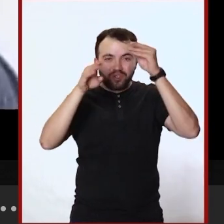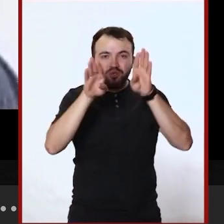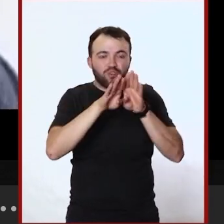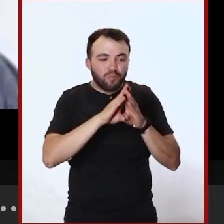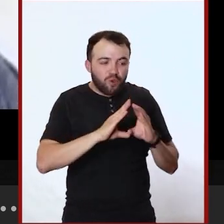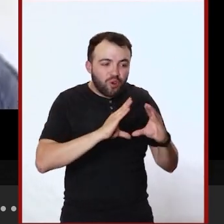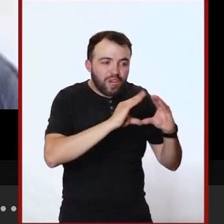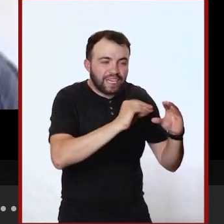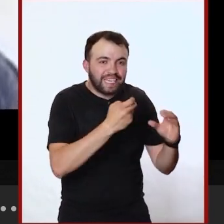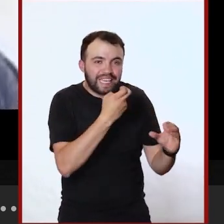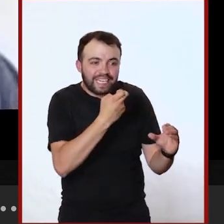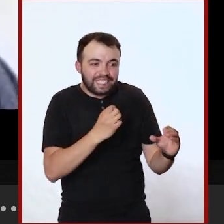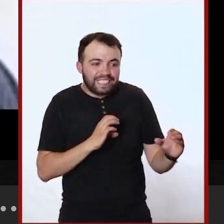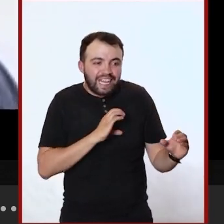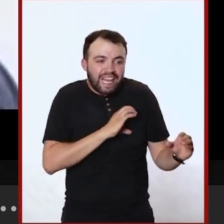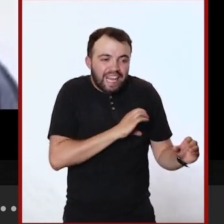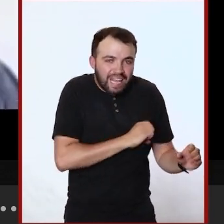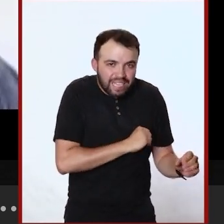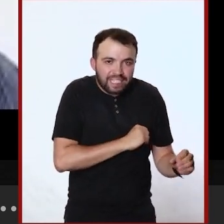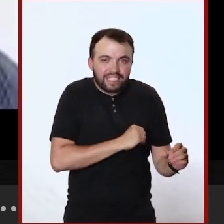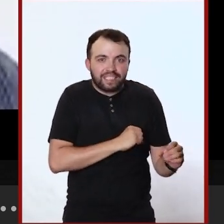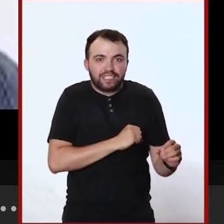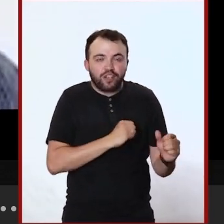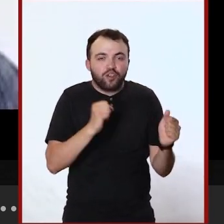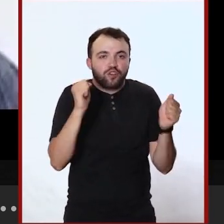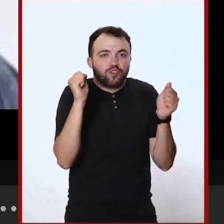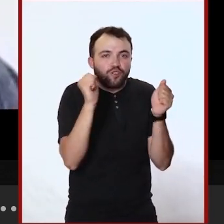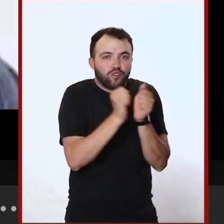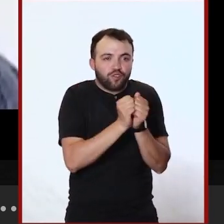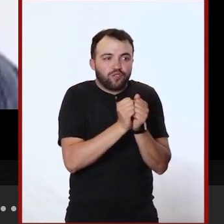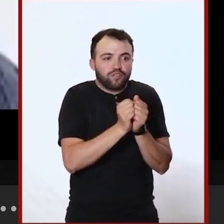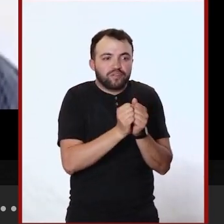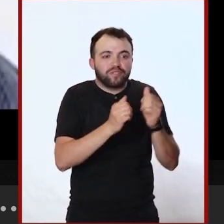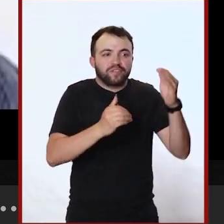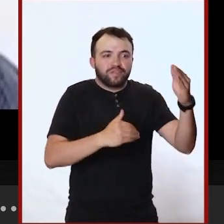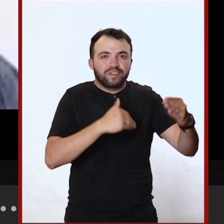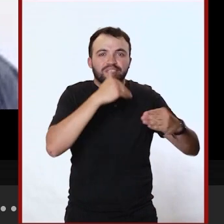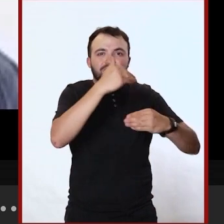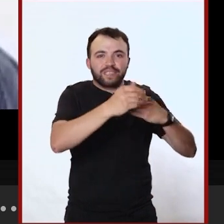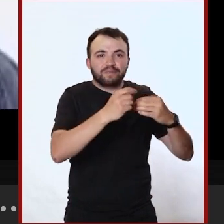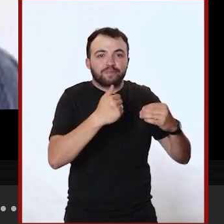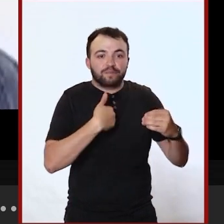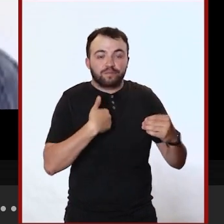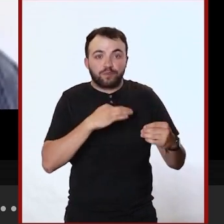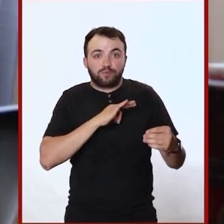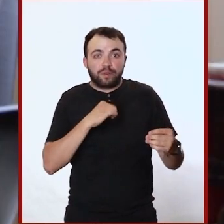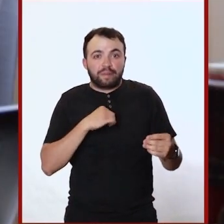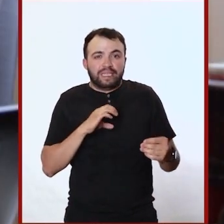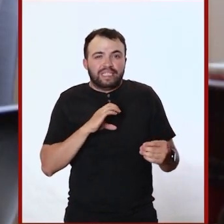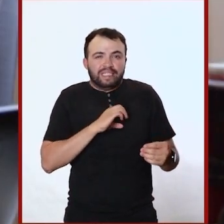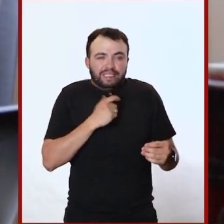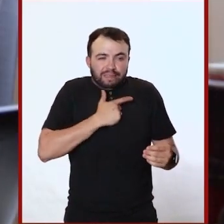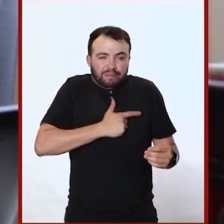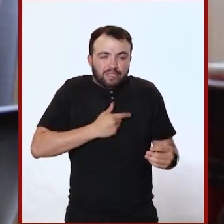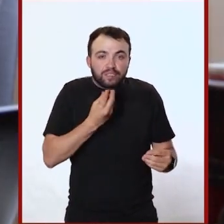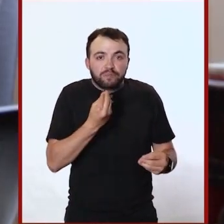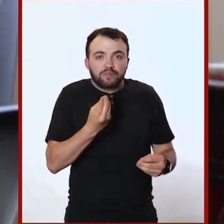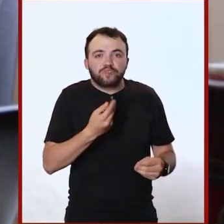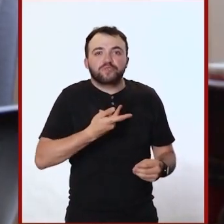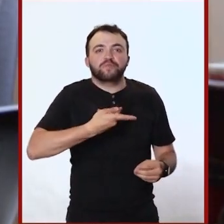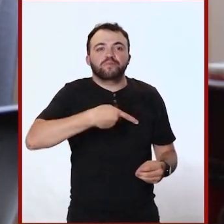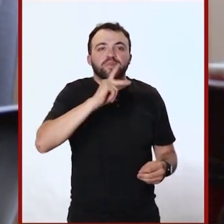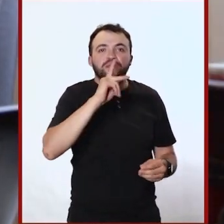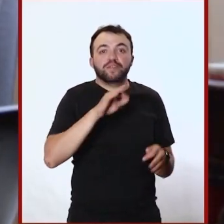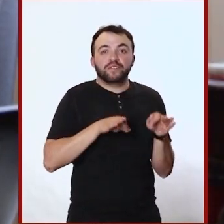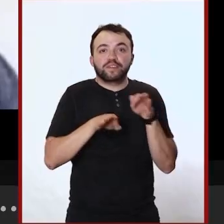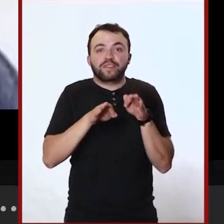vocación que nos apasiona, con las habilidades y las herramientas administrativas, tecnológicas que van a hacer que sea viable.